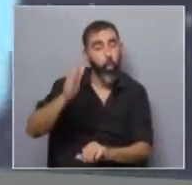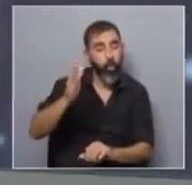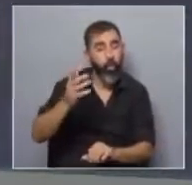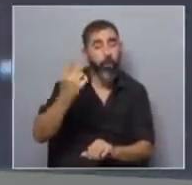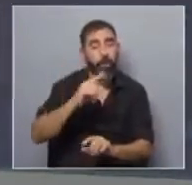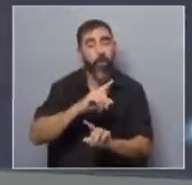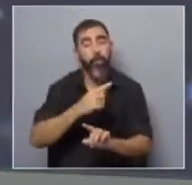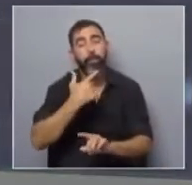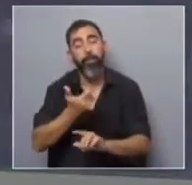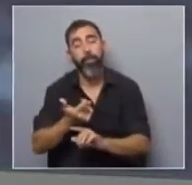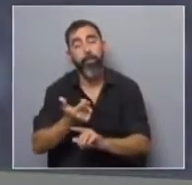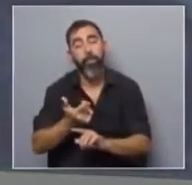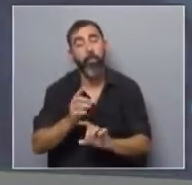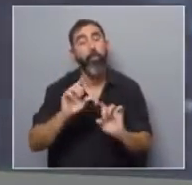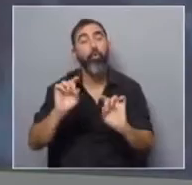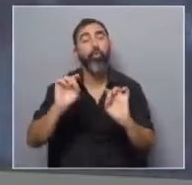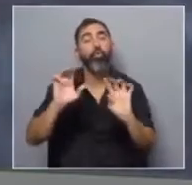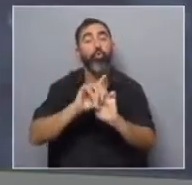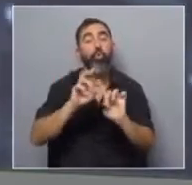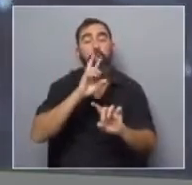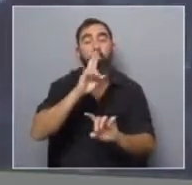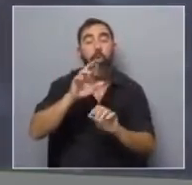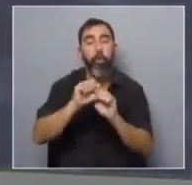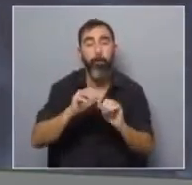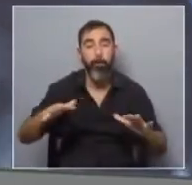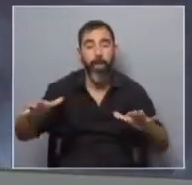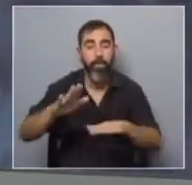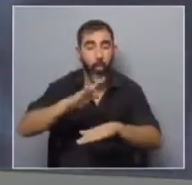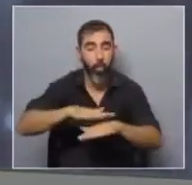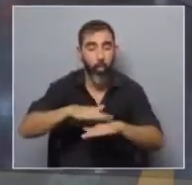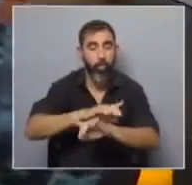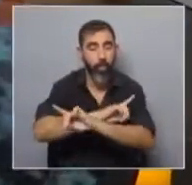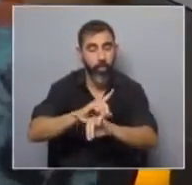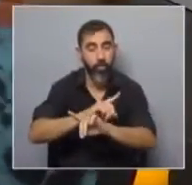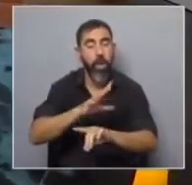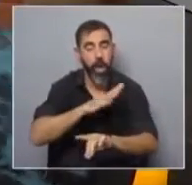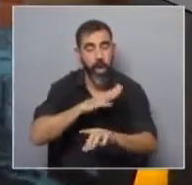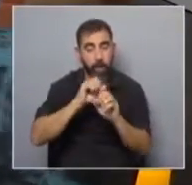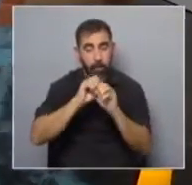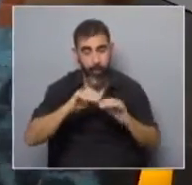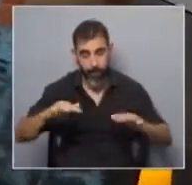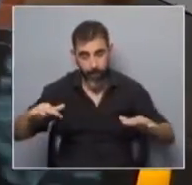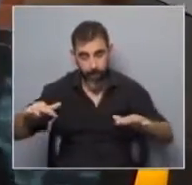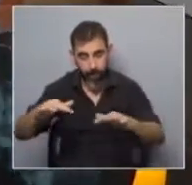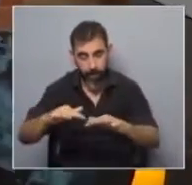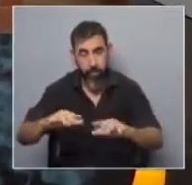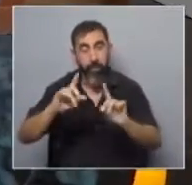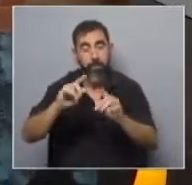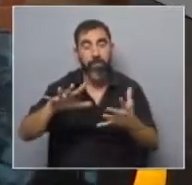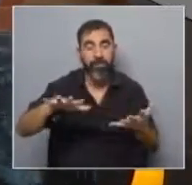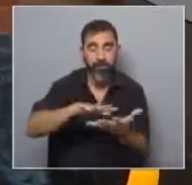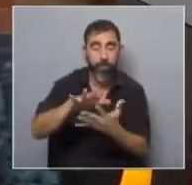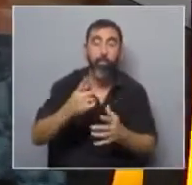diría que es puramente resultado de la pandemia. Es la combinación de la pandemia con